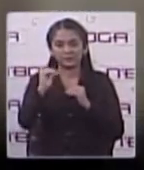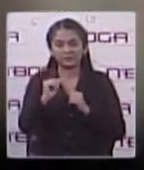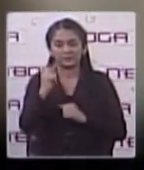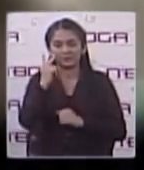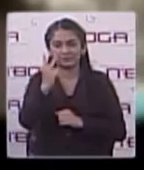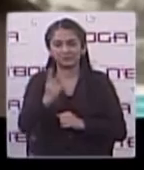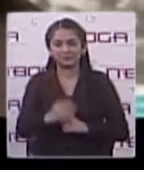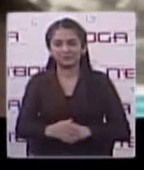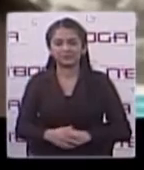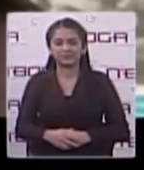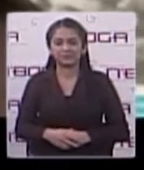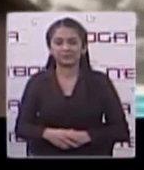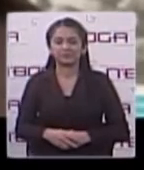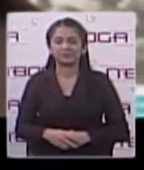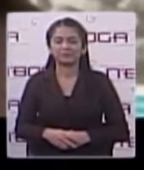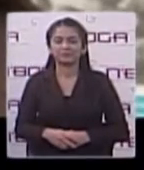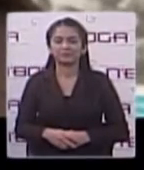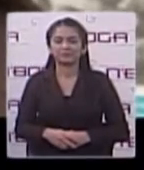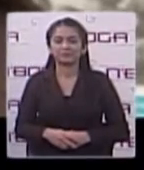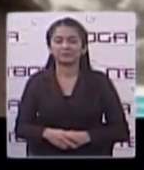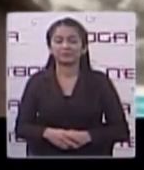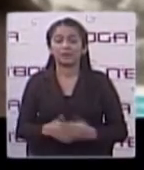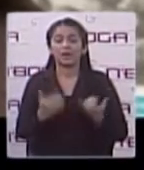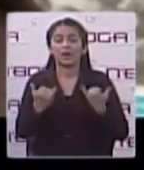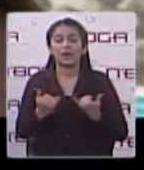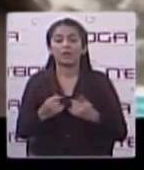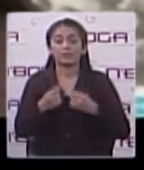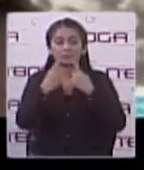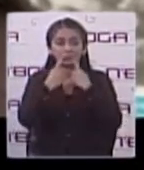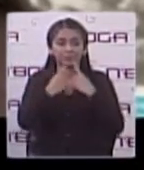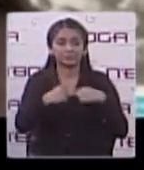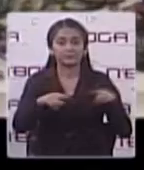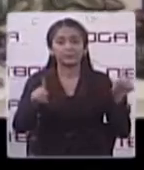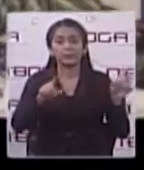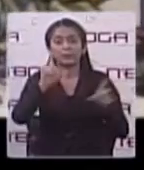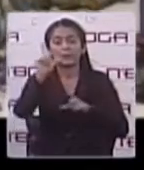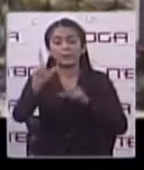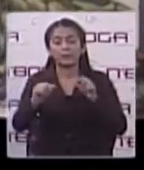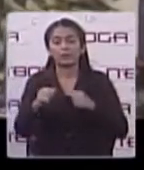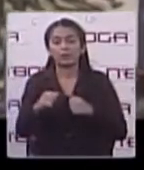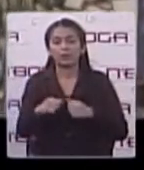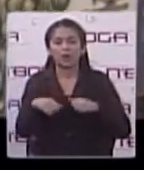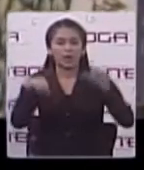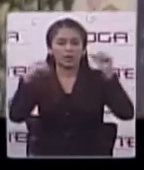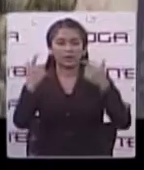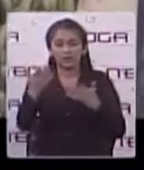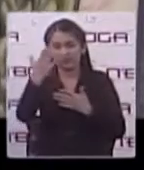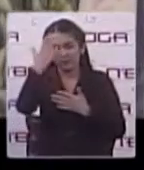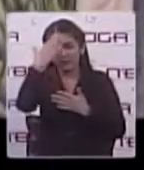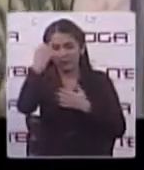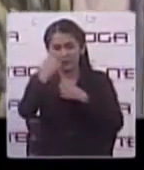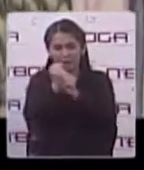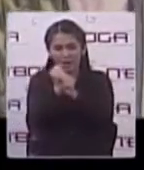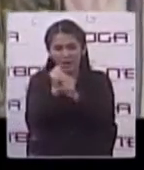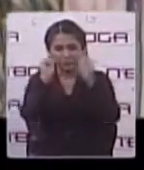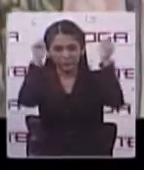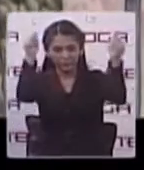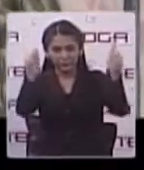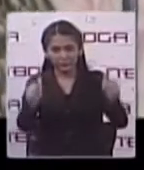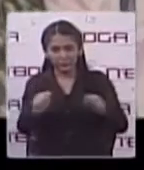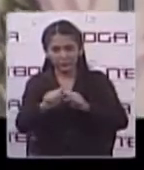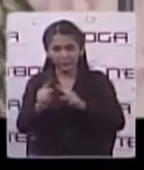edición. Y la idea era hacer una convocatoria para que cartelistas de todo el mundo envíen sus propuestas para pasar un proceso de